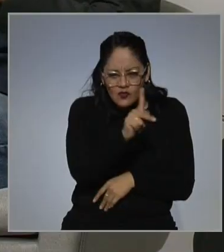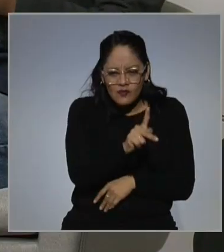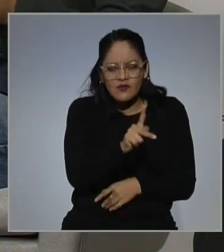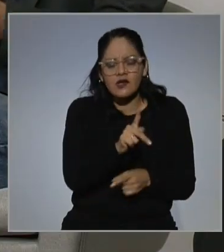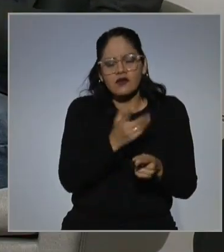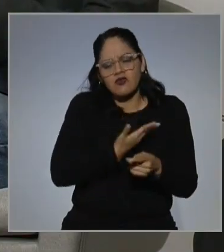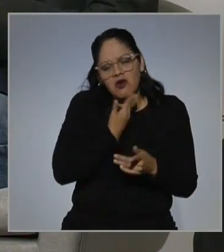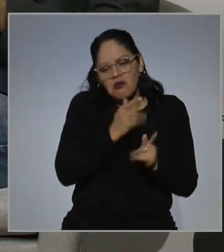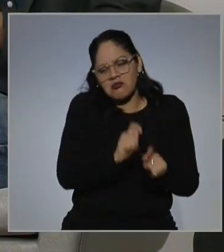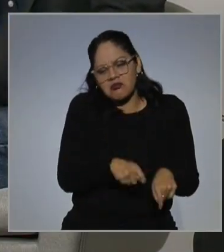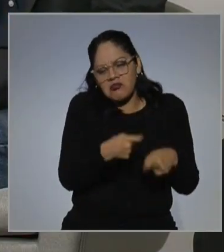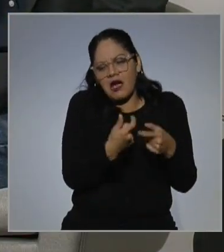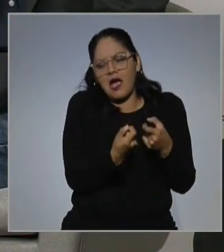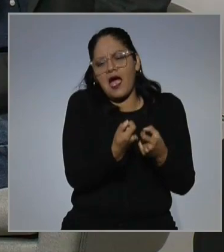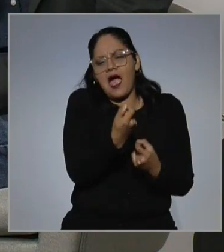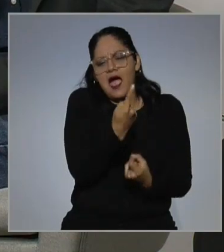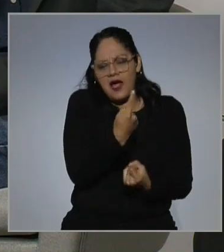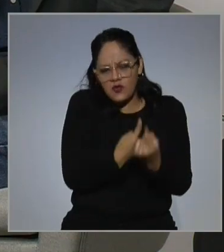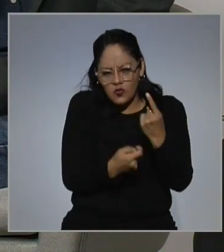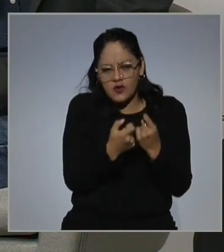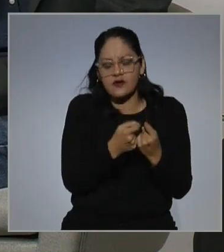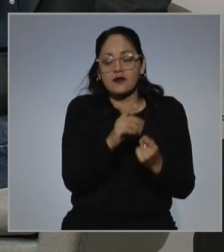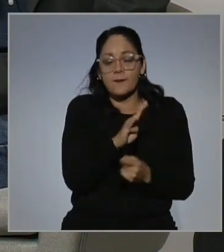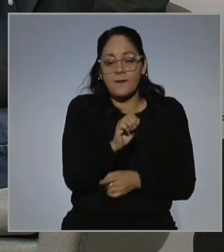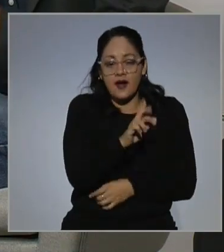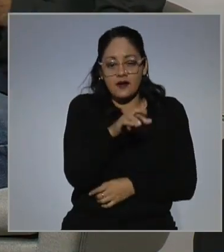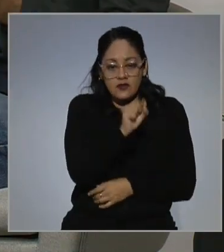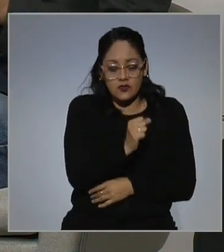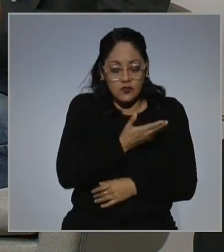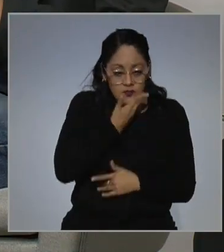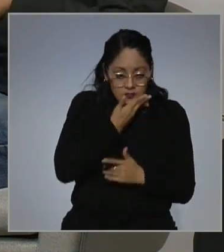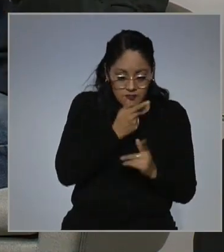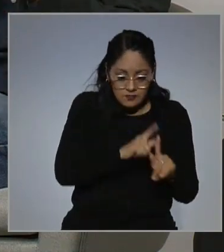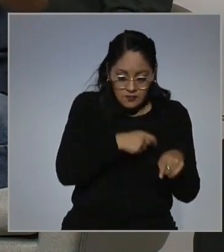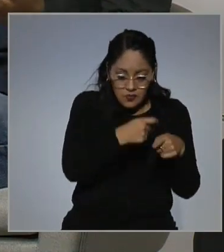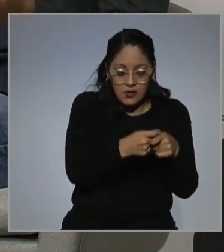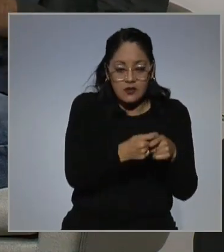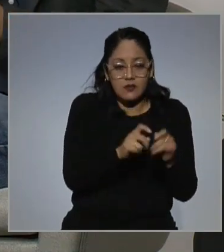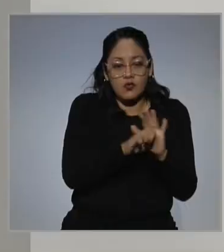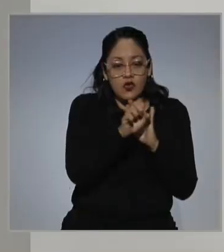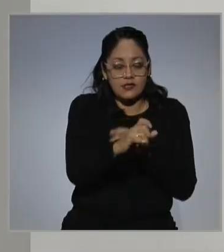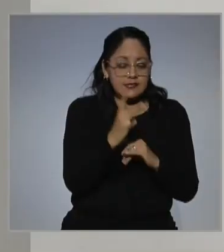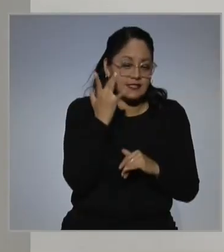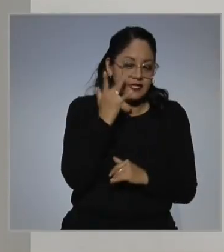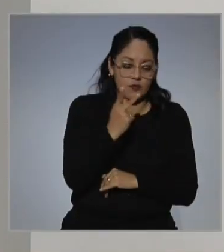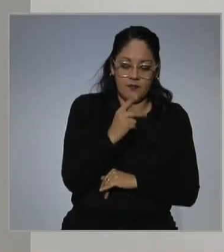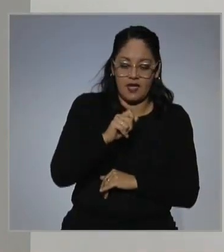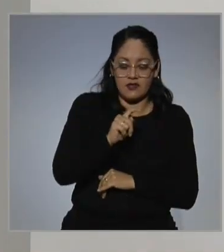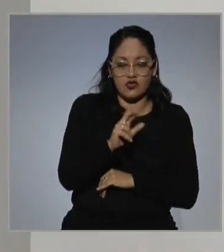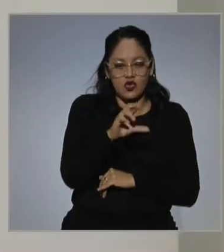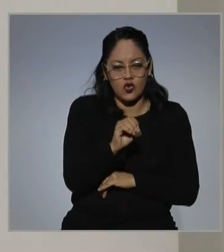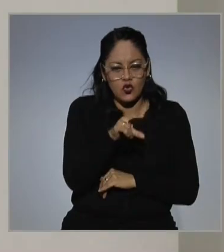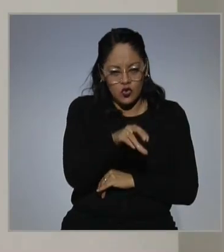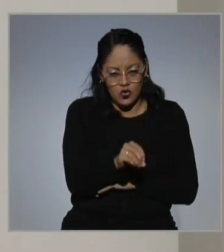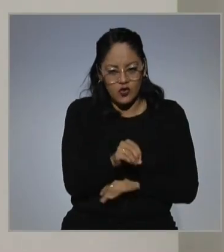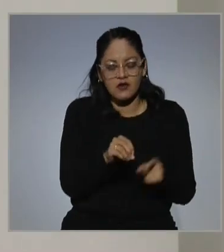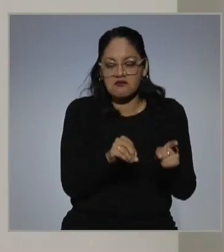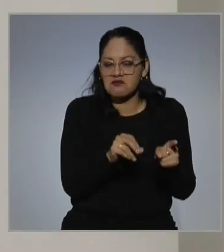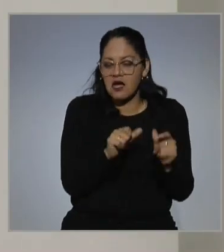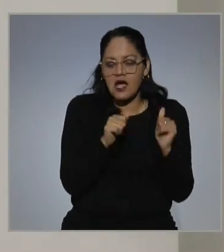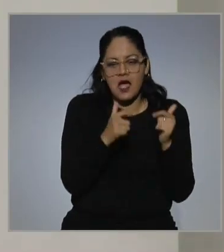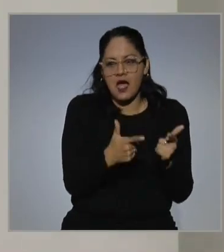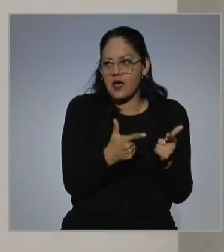algunas tradiciones o barrios originarios, algunas tradiciones en relación al santo patrono, alguna cosa así que también se